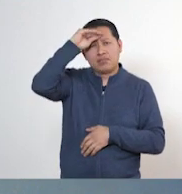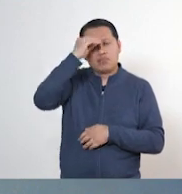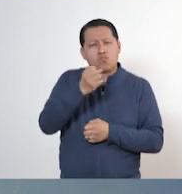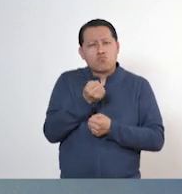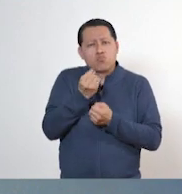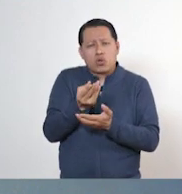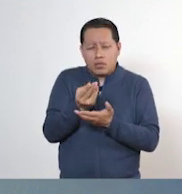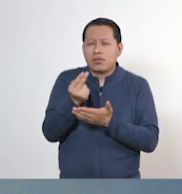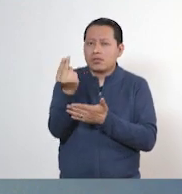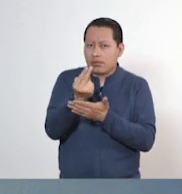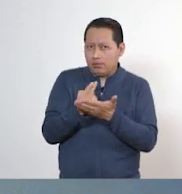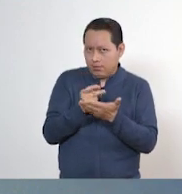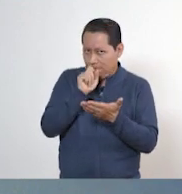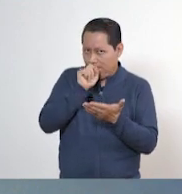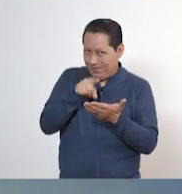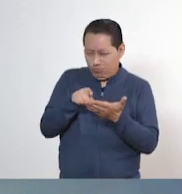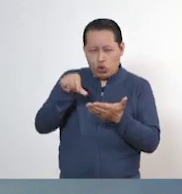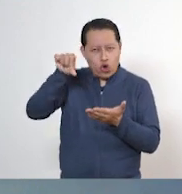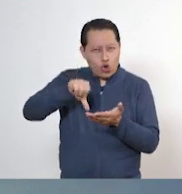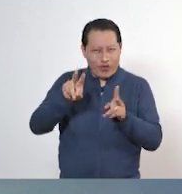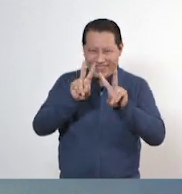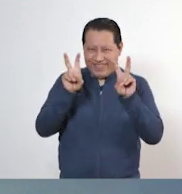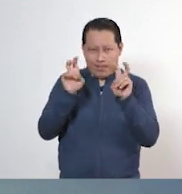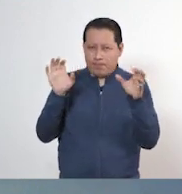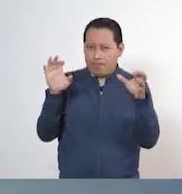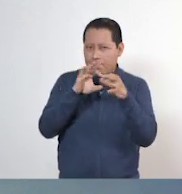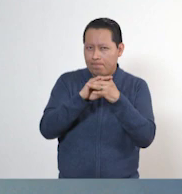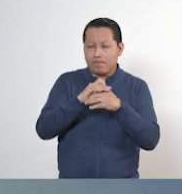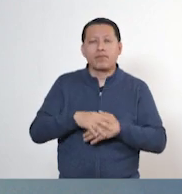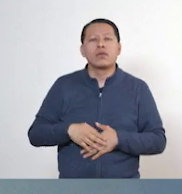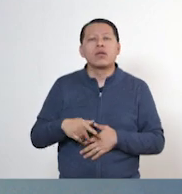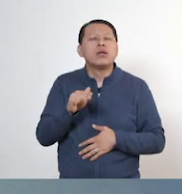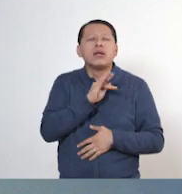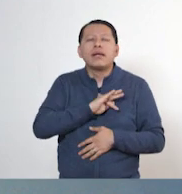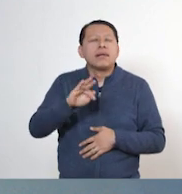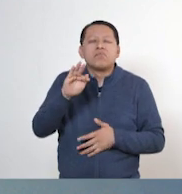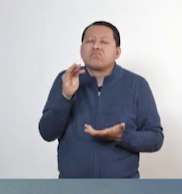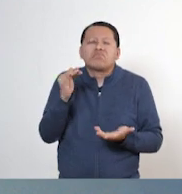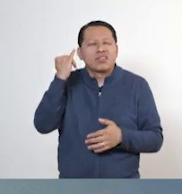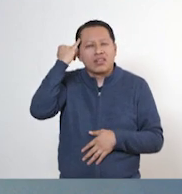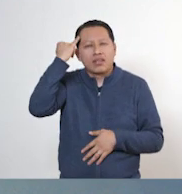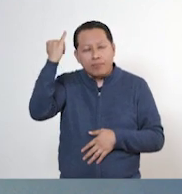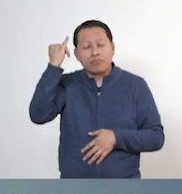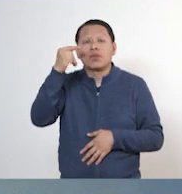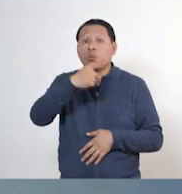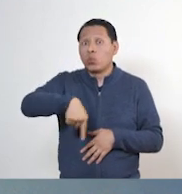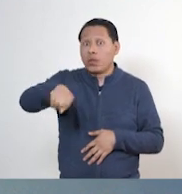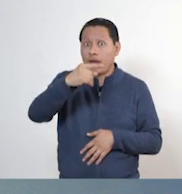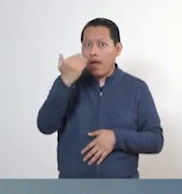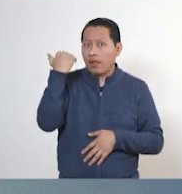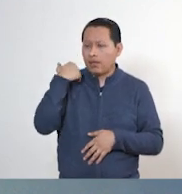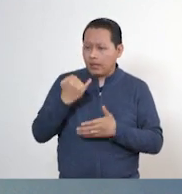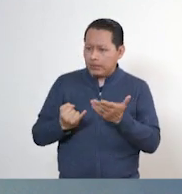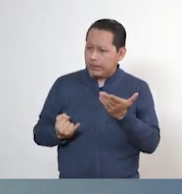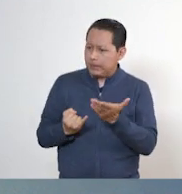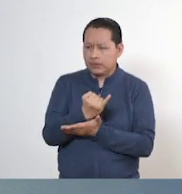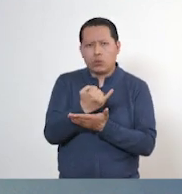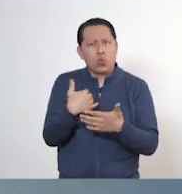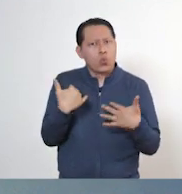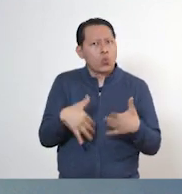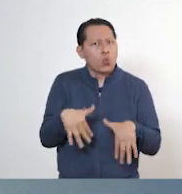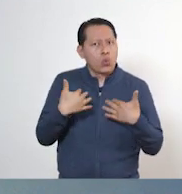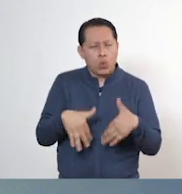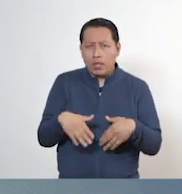pensamientos sobre el tema de hoy. Pueden poner, por ejemplo, qué decisiones importantes han tomado. Sí, también si han